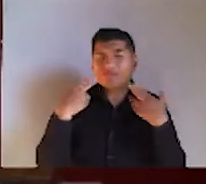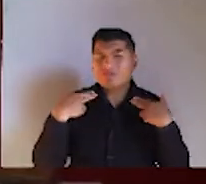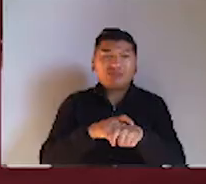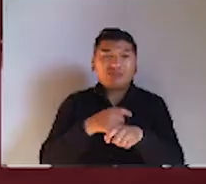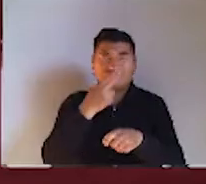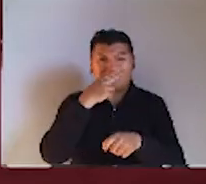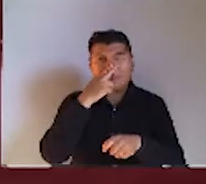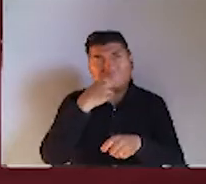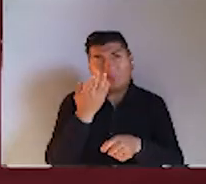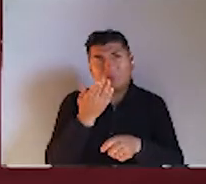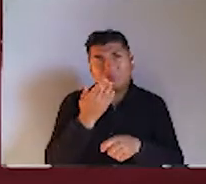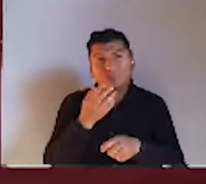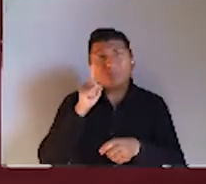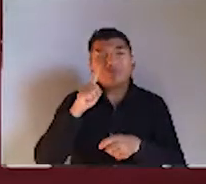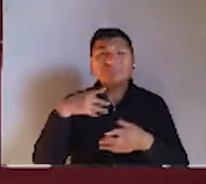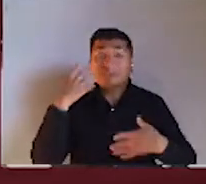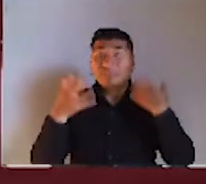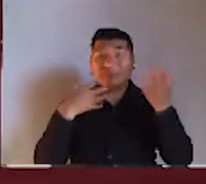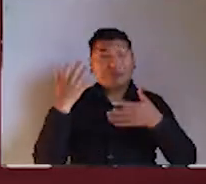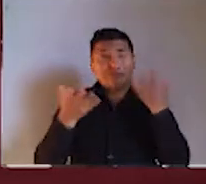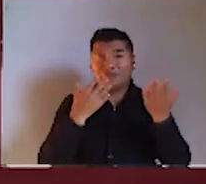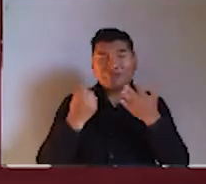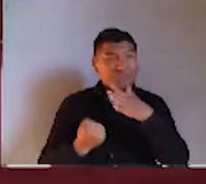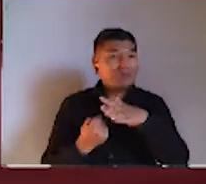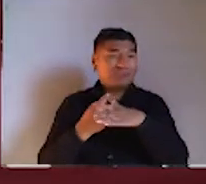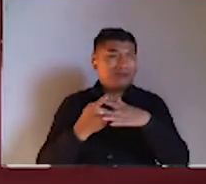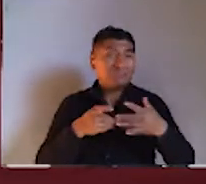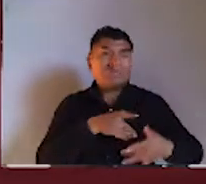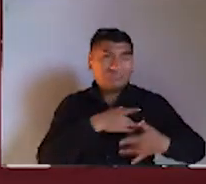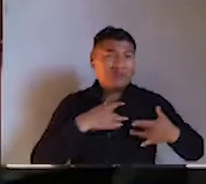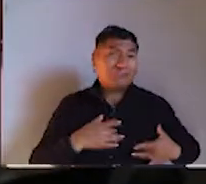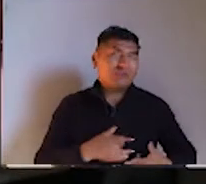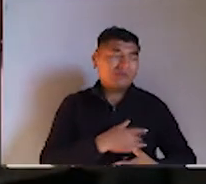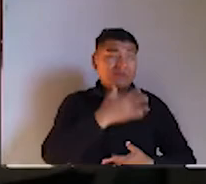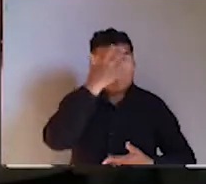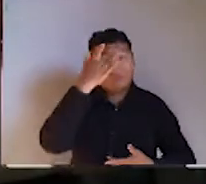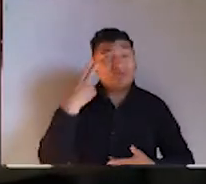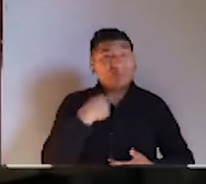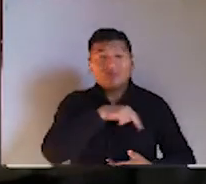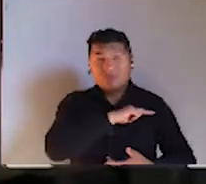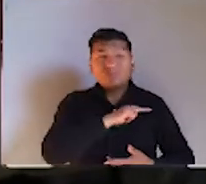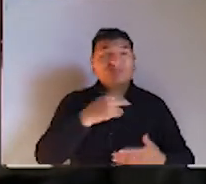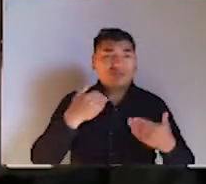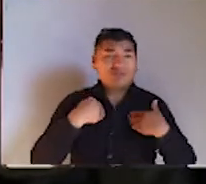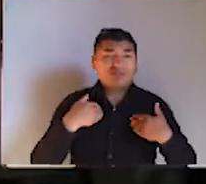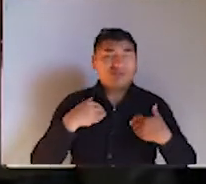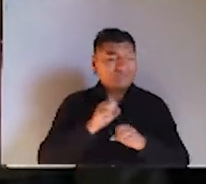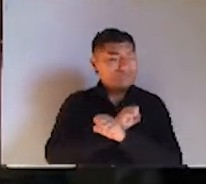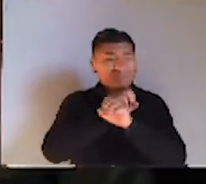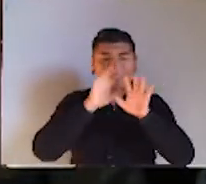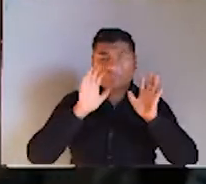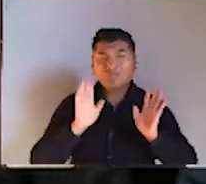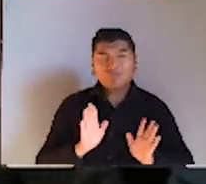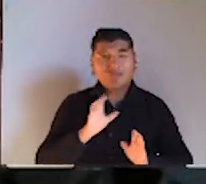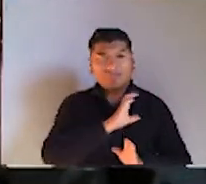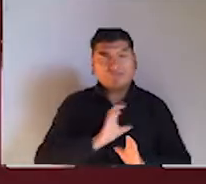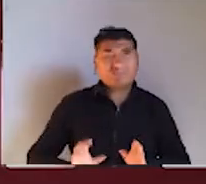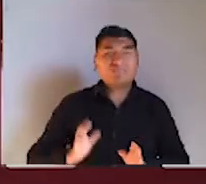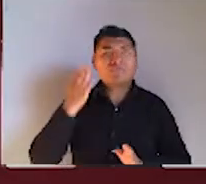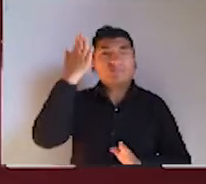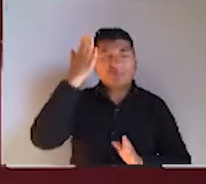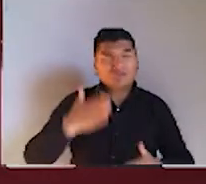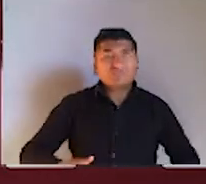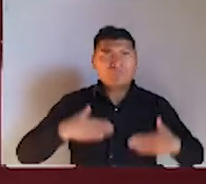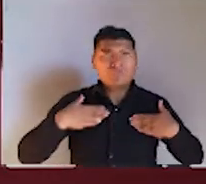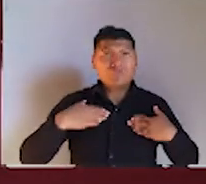humana, es una alegría que brota del corazón porque tenemos la convicción plena de que Cristo vive